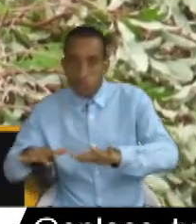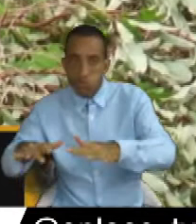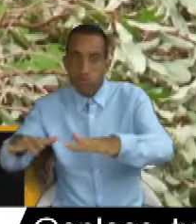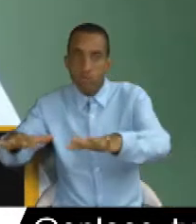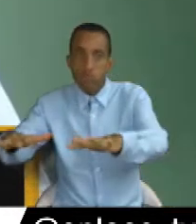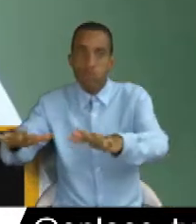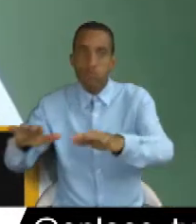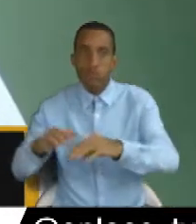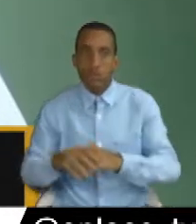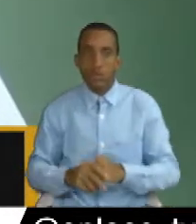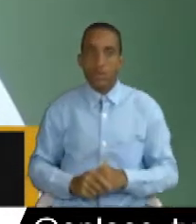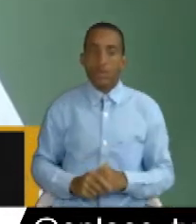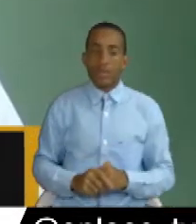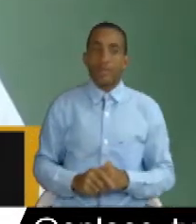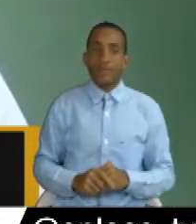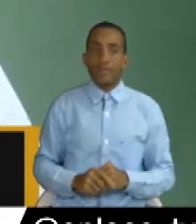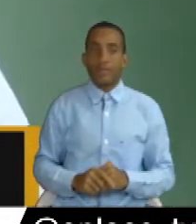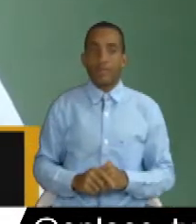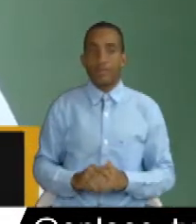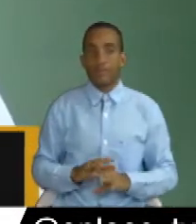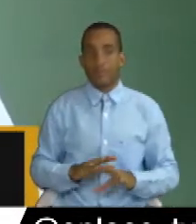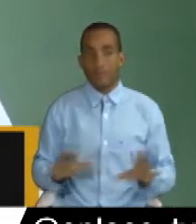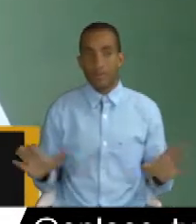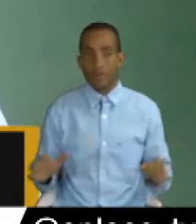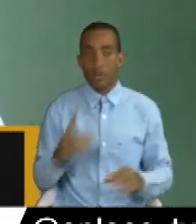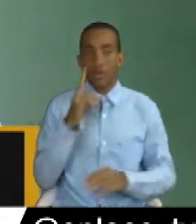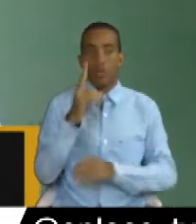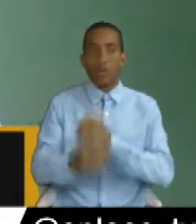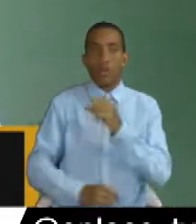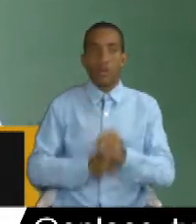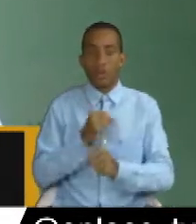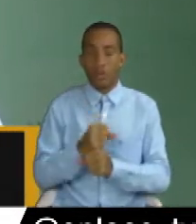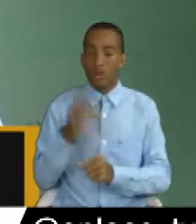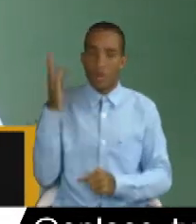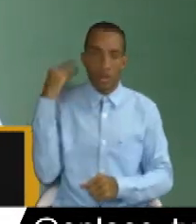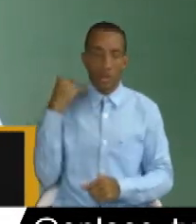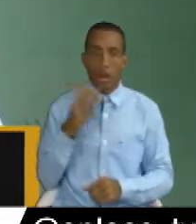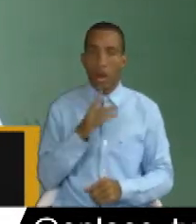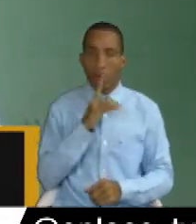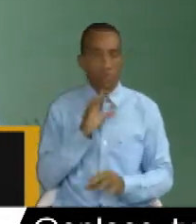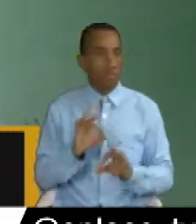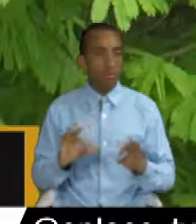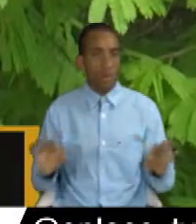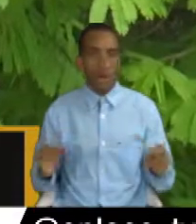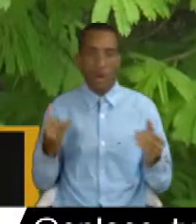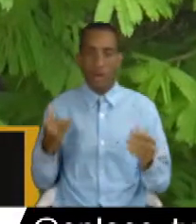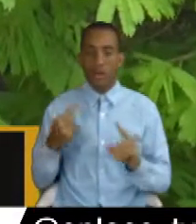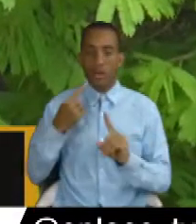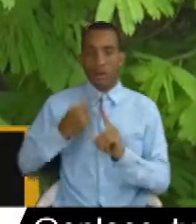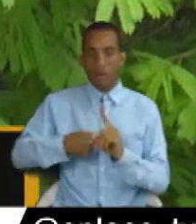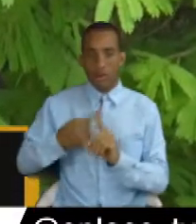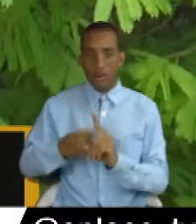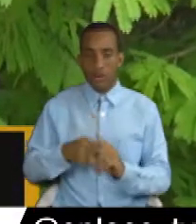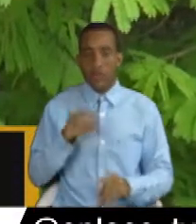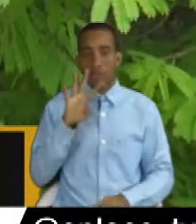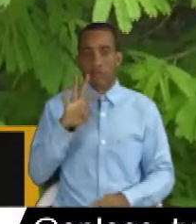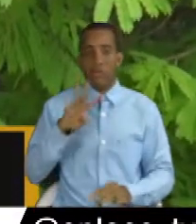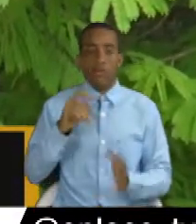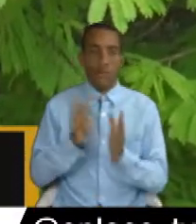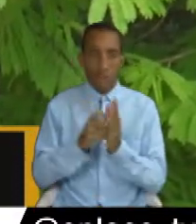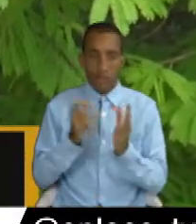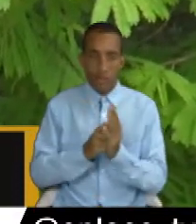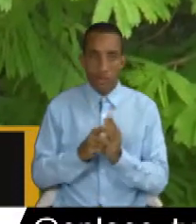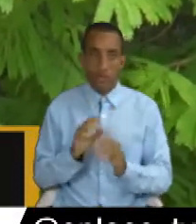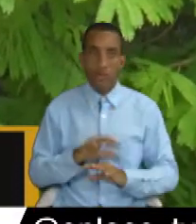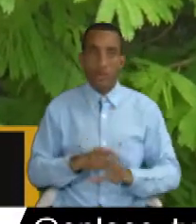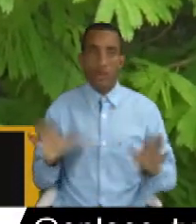¿sí? Pero pues yo ya cumplo un año aquí y no había pasado nada, pero el último mes sí es 4 veces en menos de un mes. Cerrados, totalmente